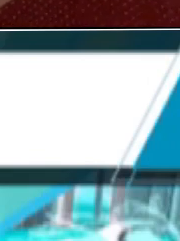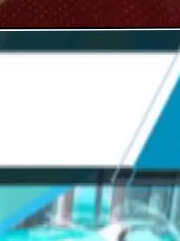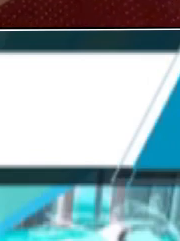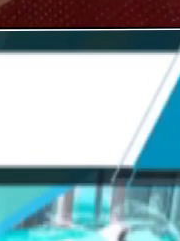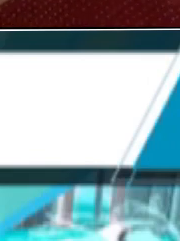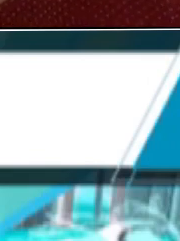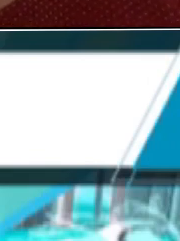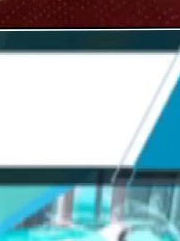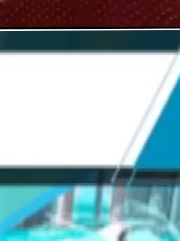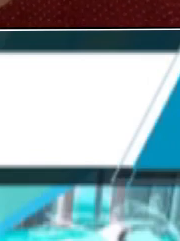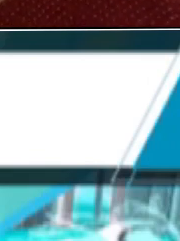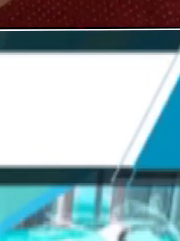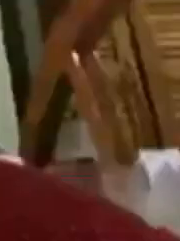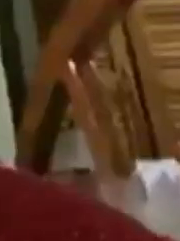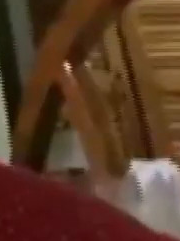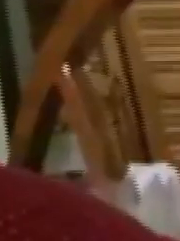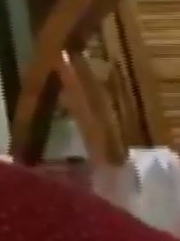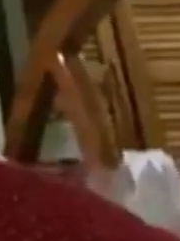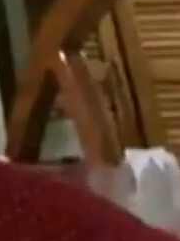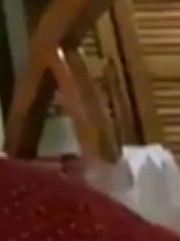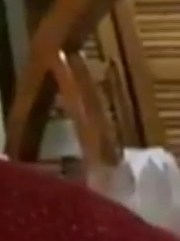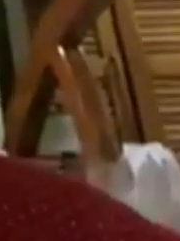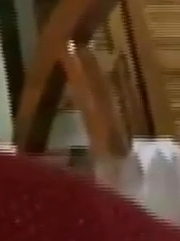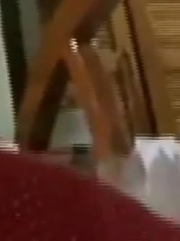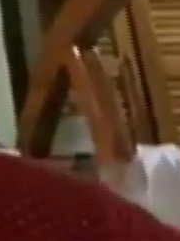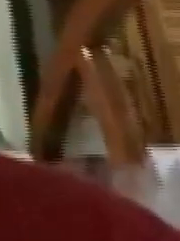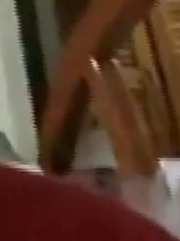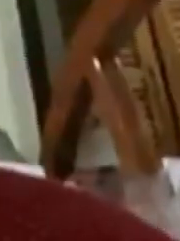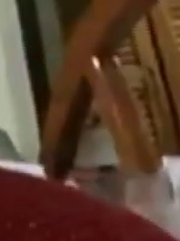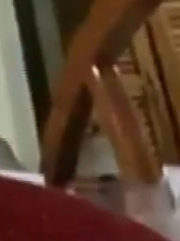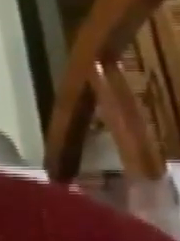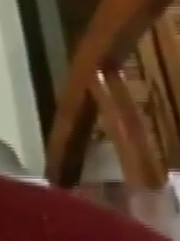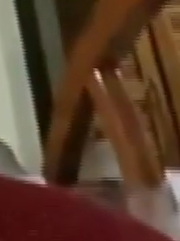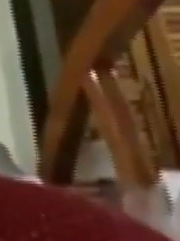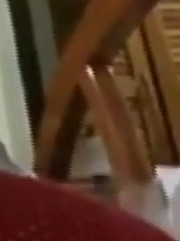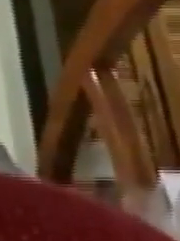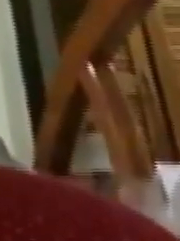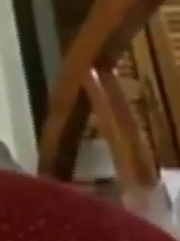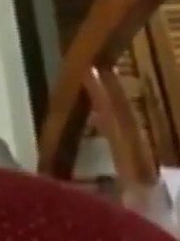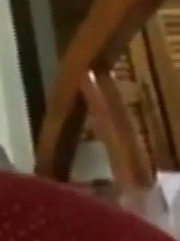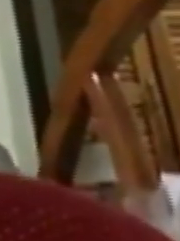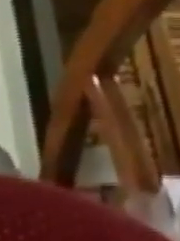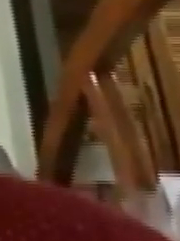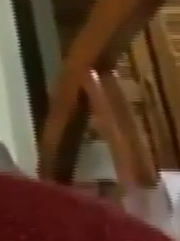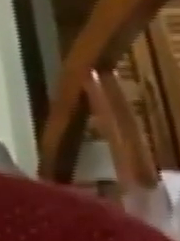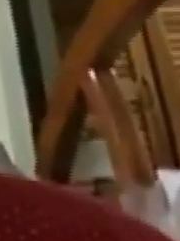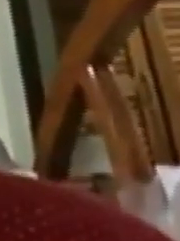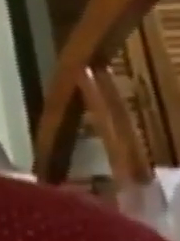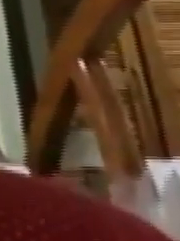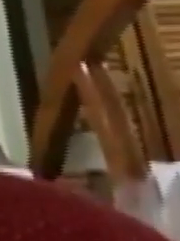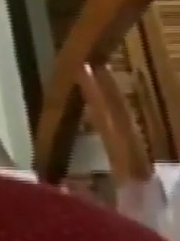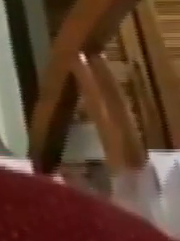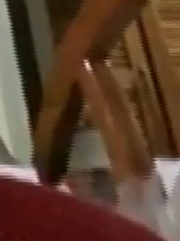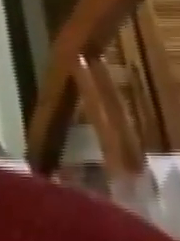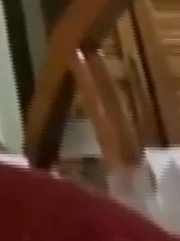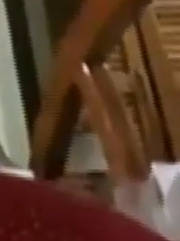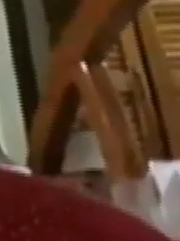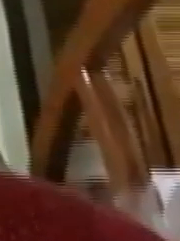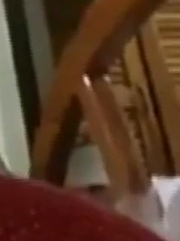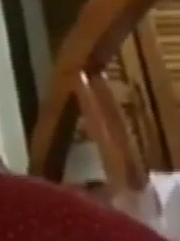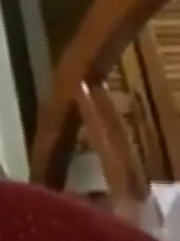comenzó? Sí, bueno, todo comenzó con los síntomas básicamente en funcionarios